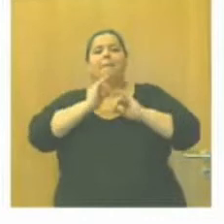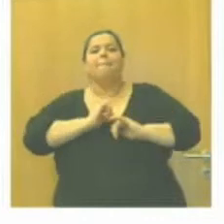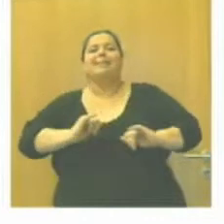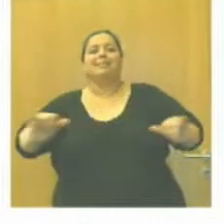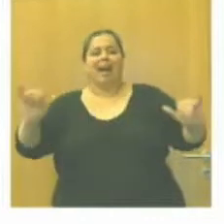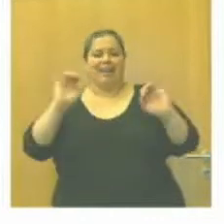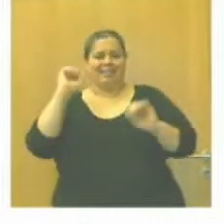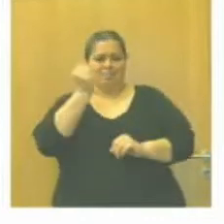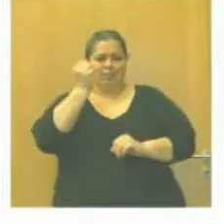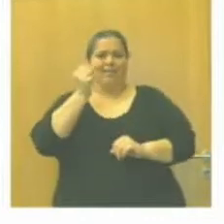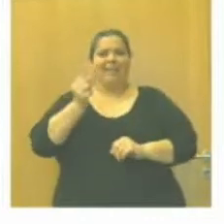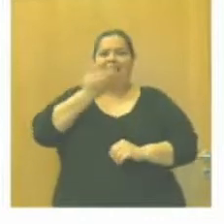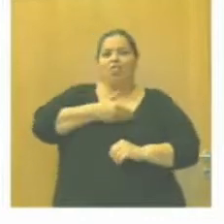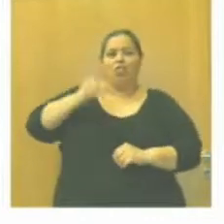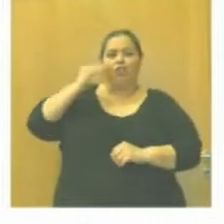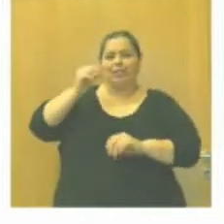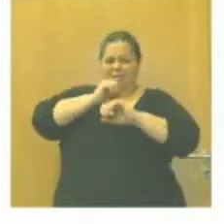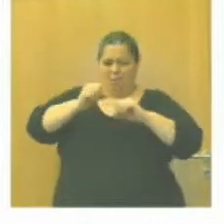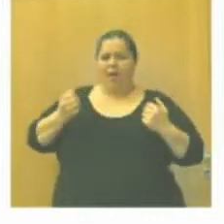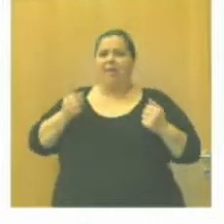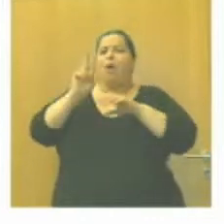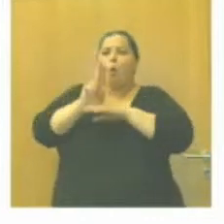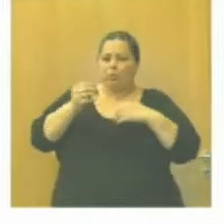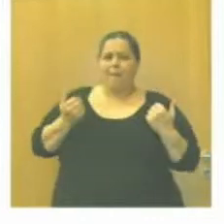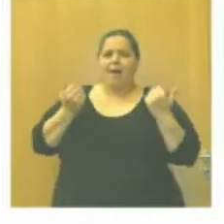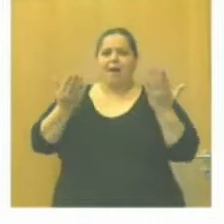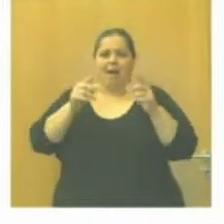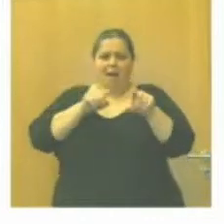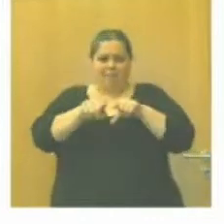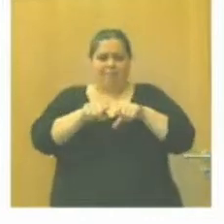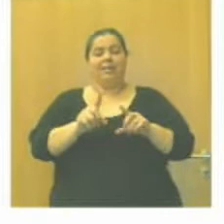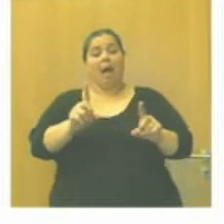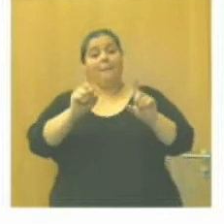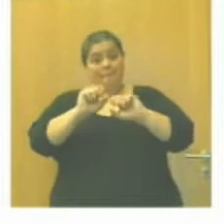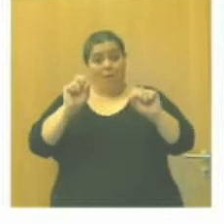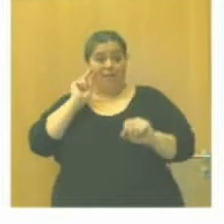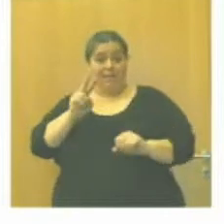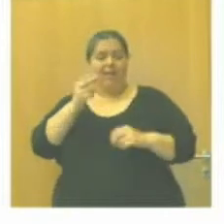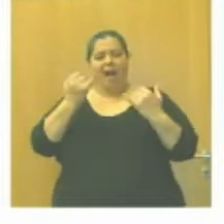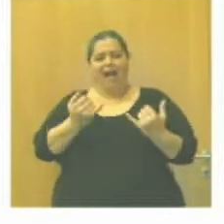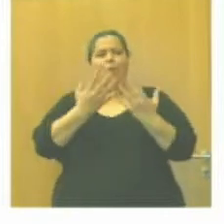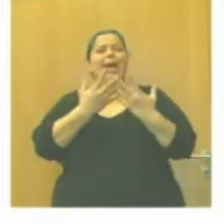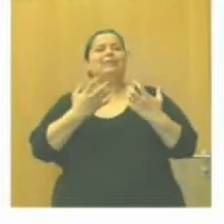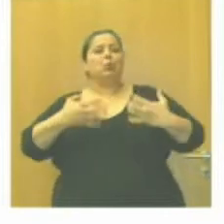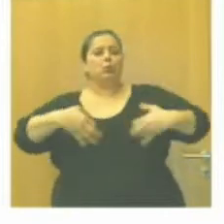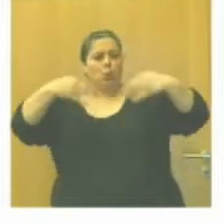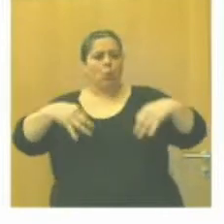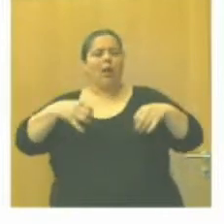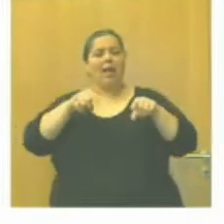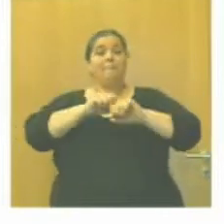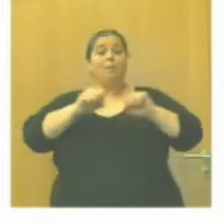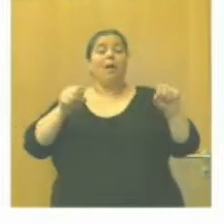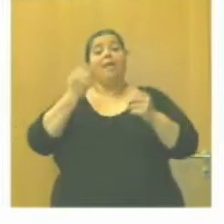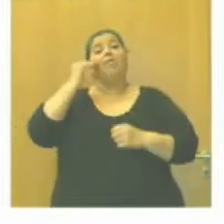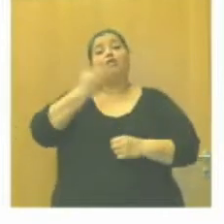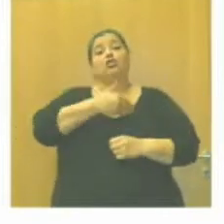docente puede transmitir. Y como pueden ver, también está muy bien estructurado, y así los docentes